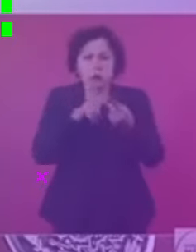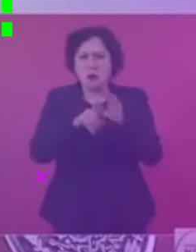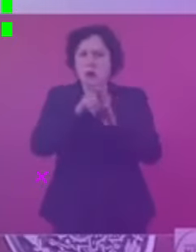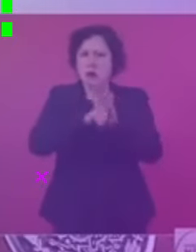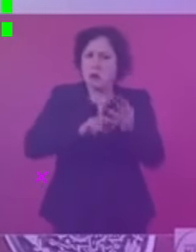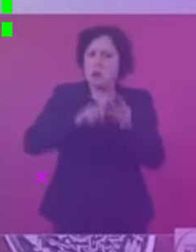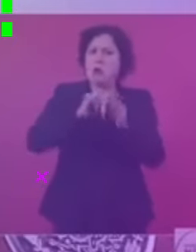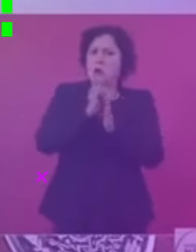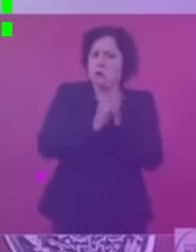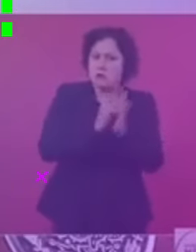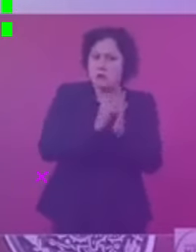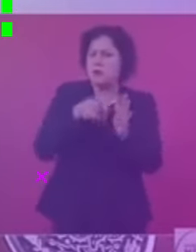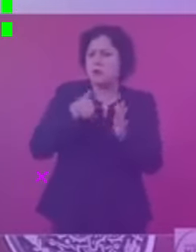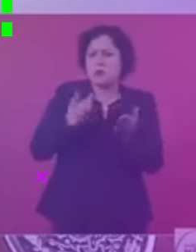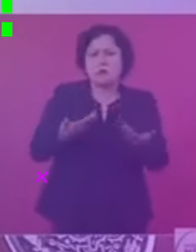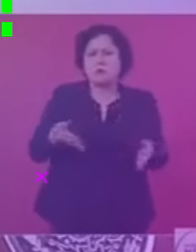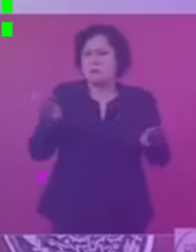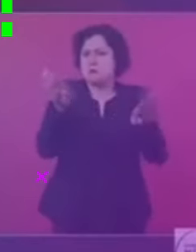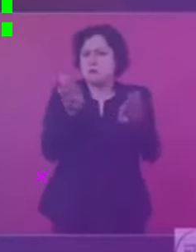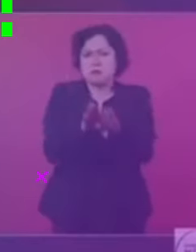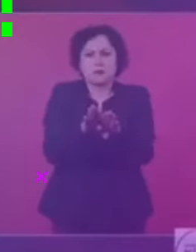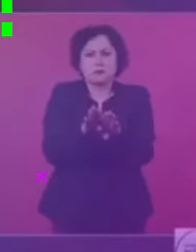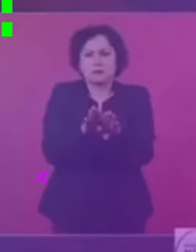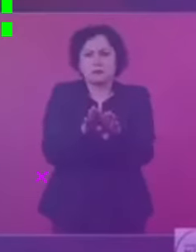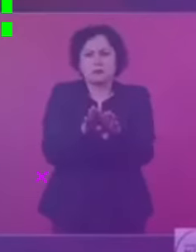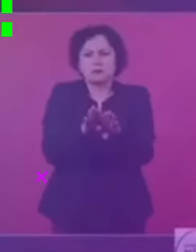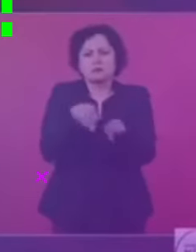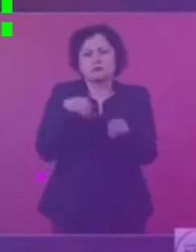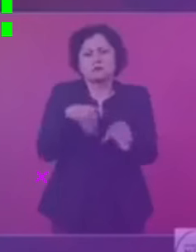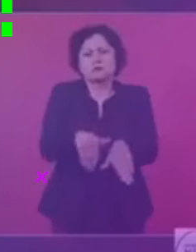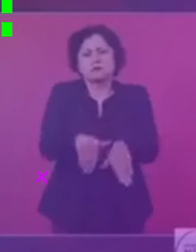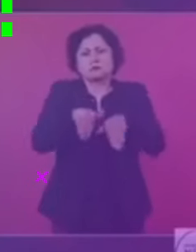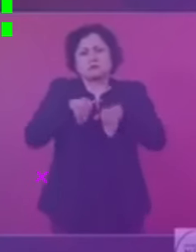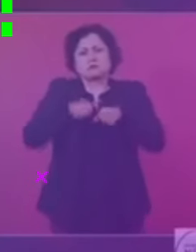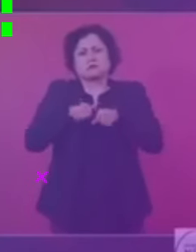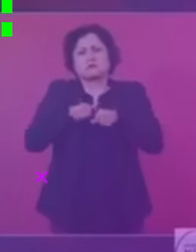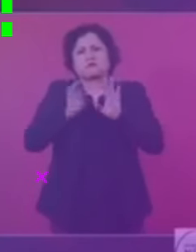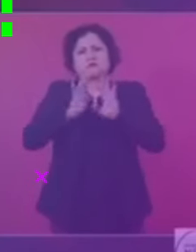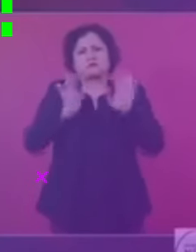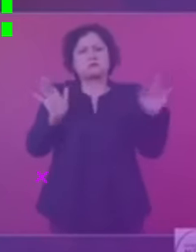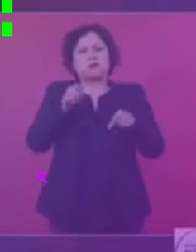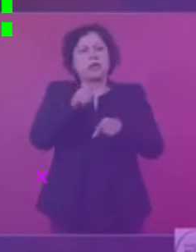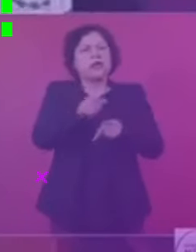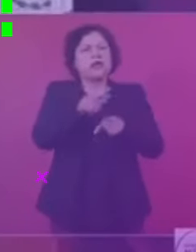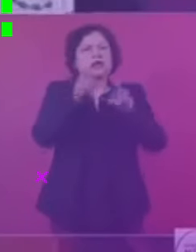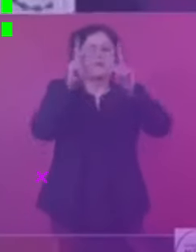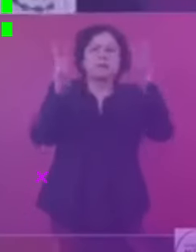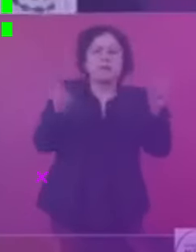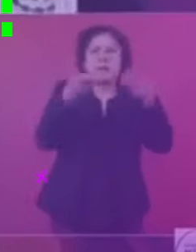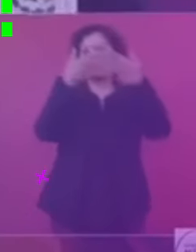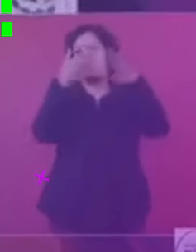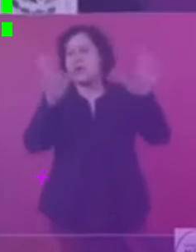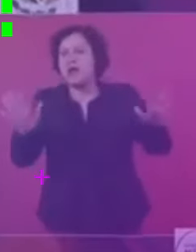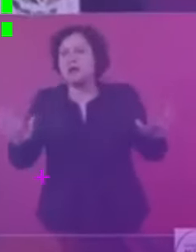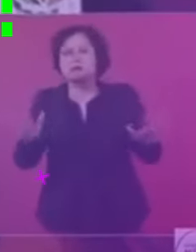que se acabe esta, cuando se termine su periodo, va a cancelar sus redes sociales, que ya se va a ir y que no